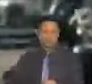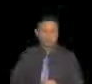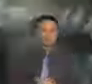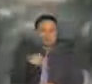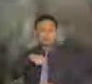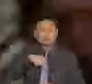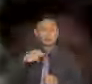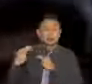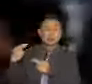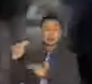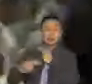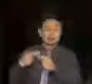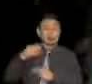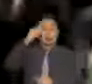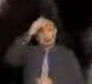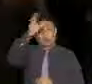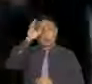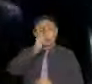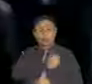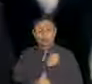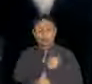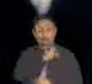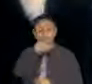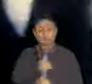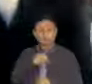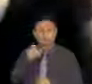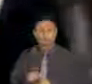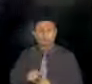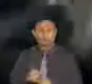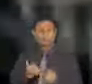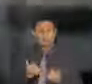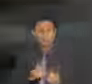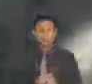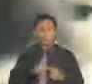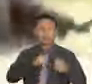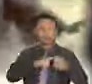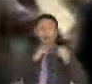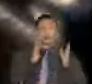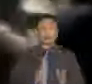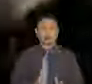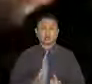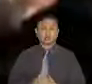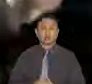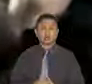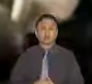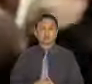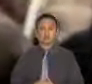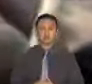llevaba un legado cultural y étnico que hoy nos define como quiteños